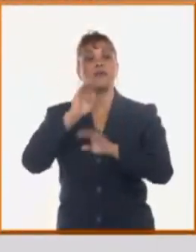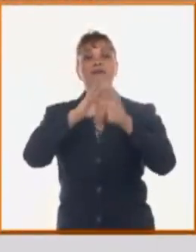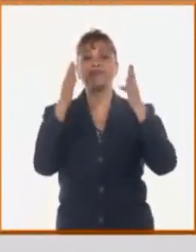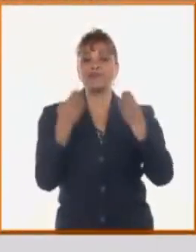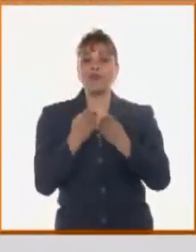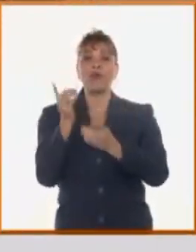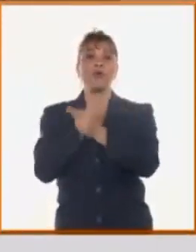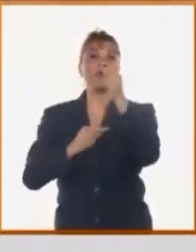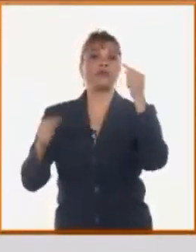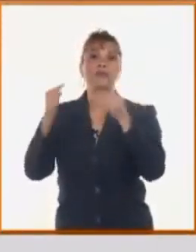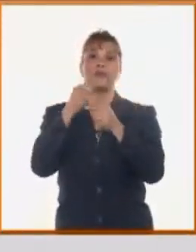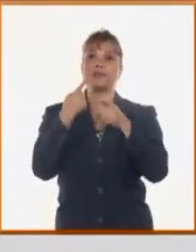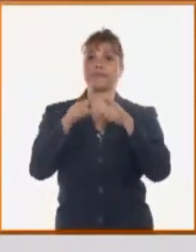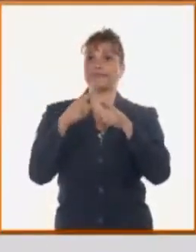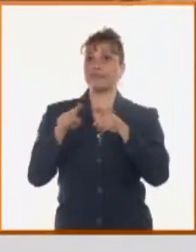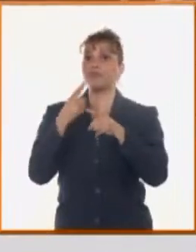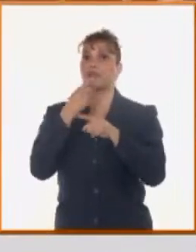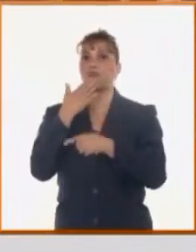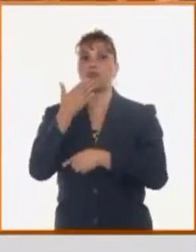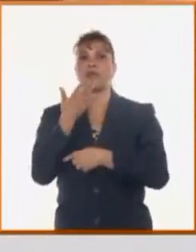principal atracción.